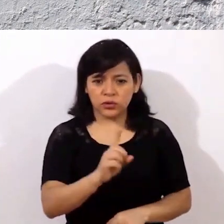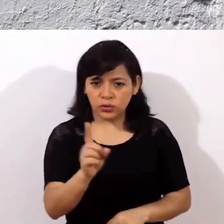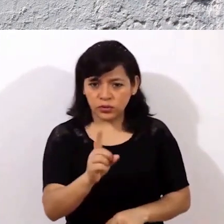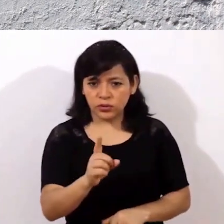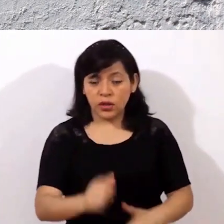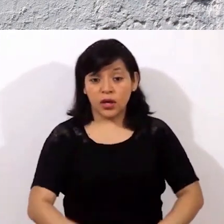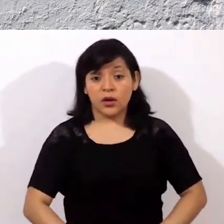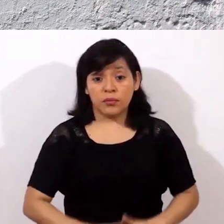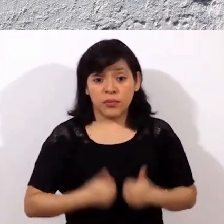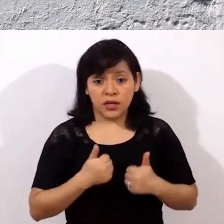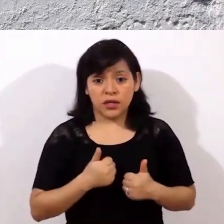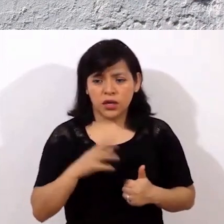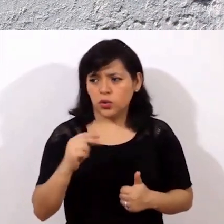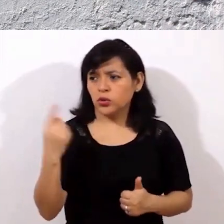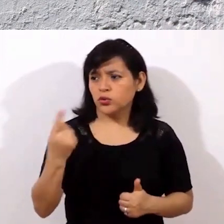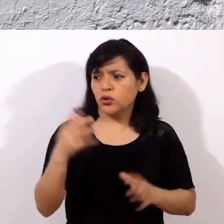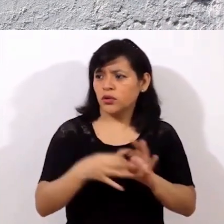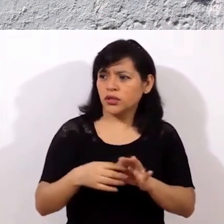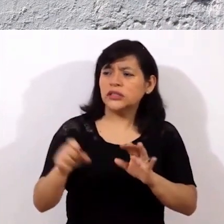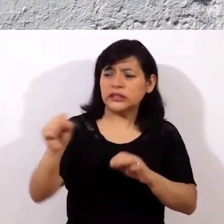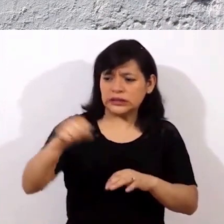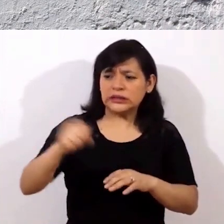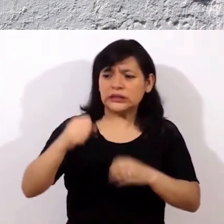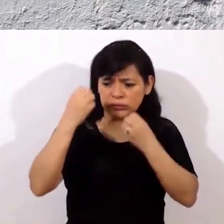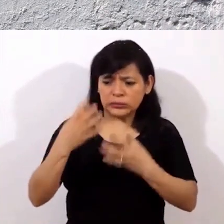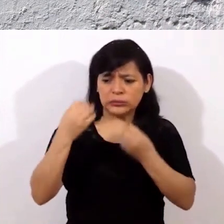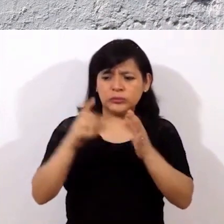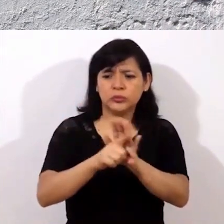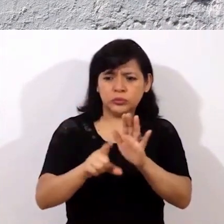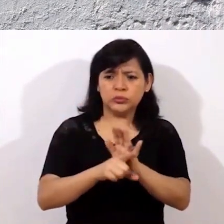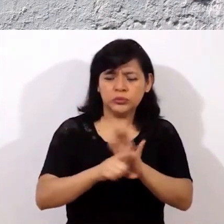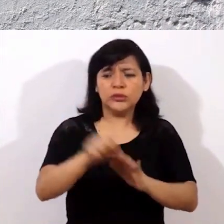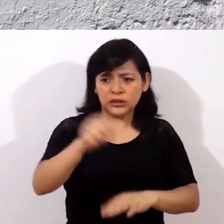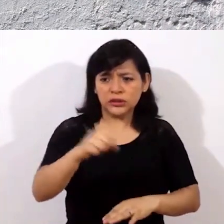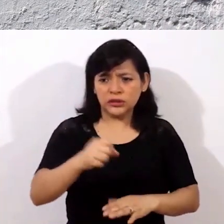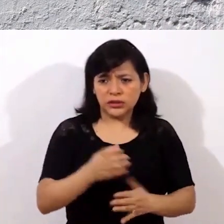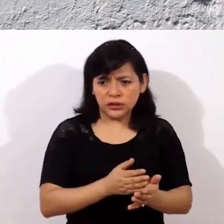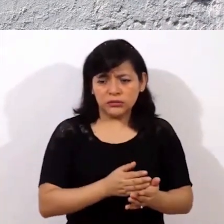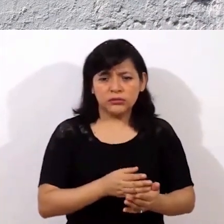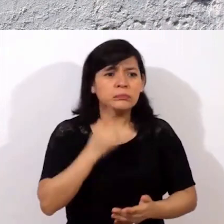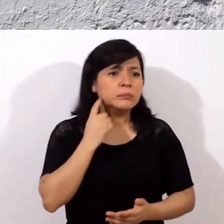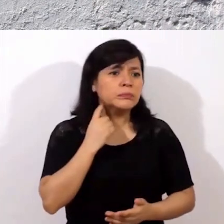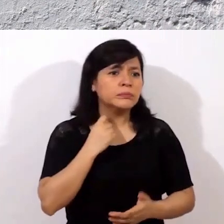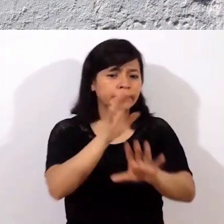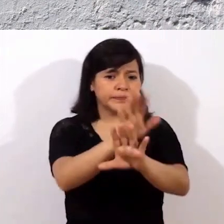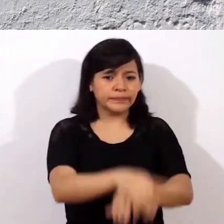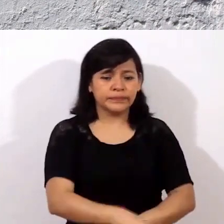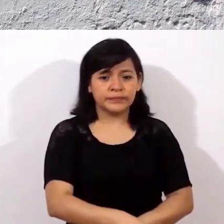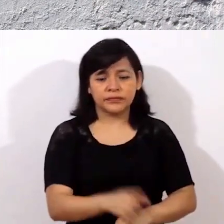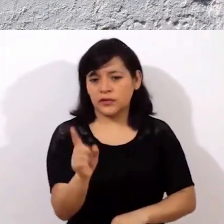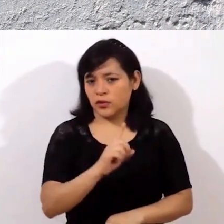de 20 nos, un sí y una vida de religiosidad. No estamos ya en tiempos